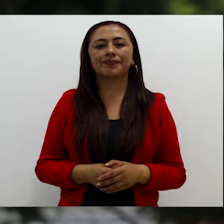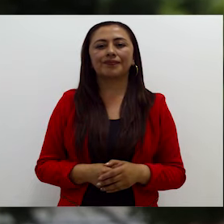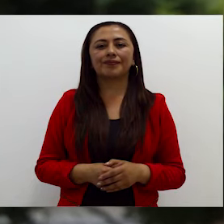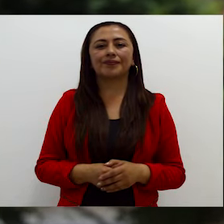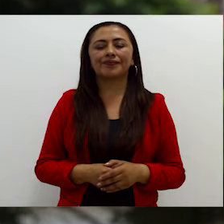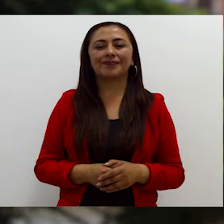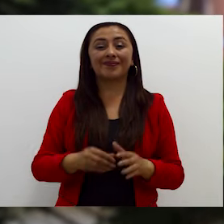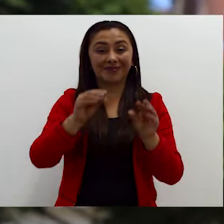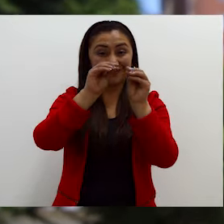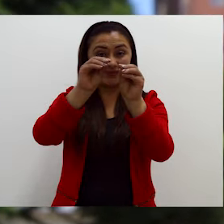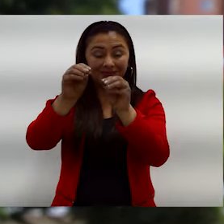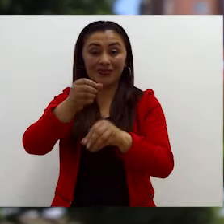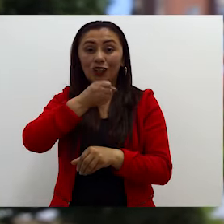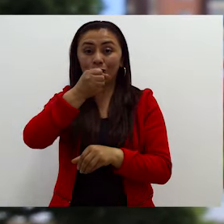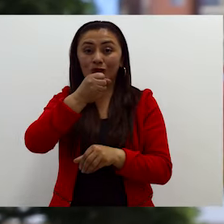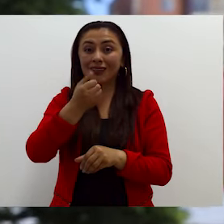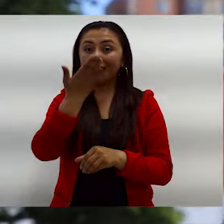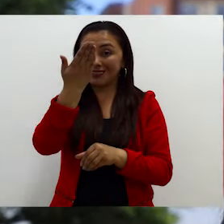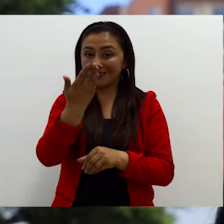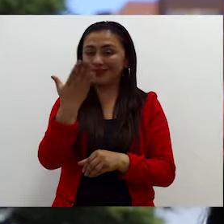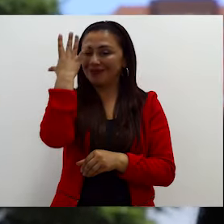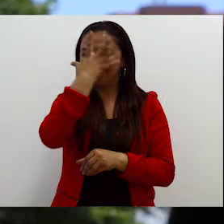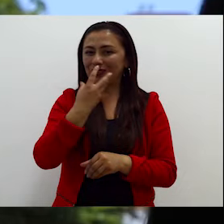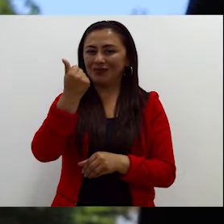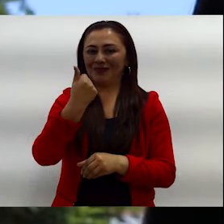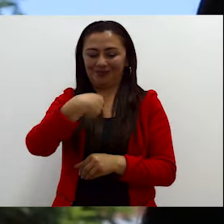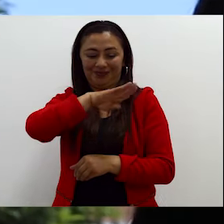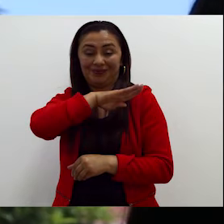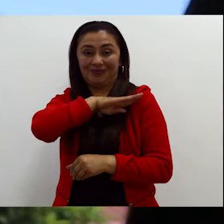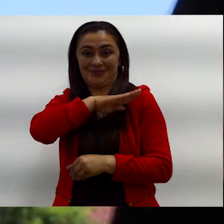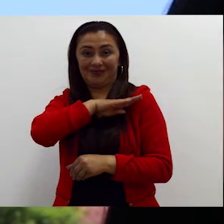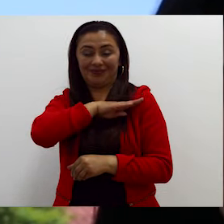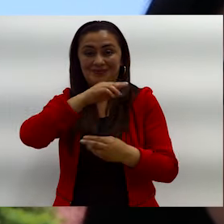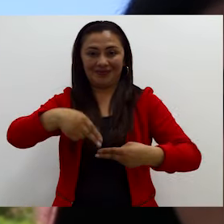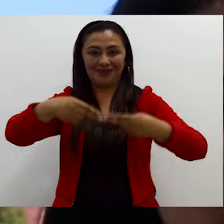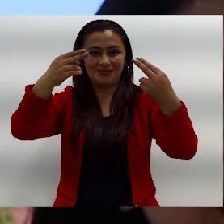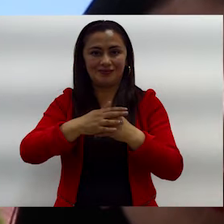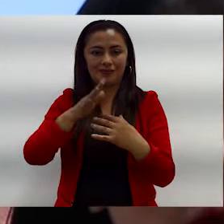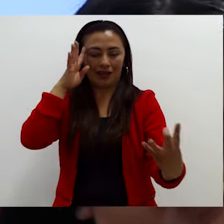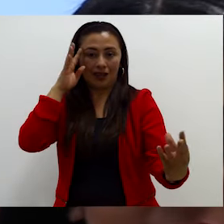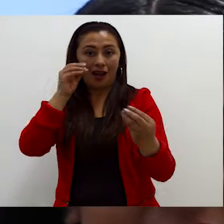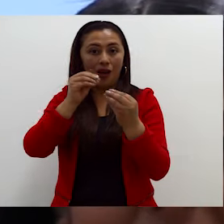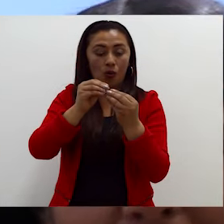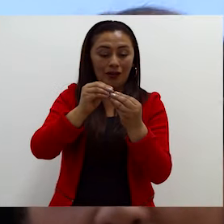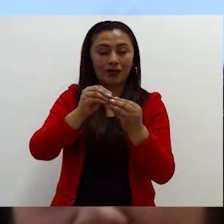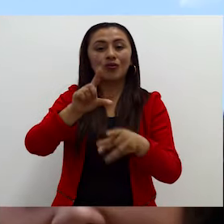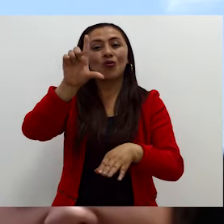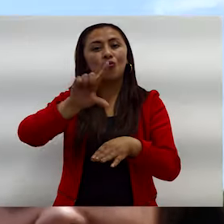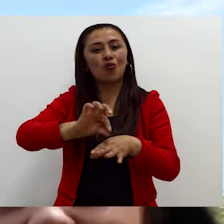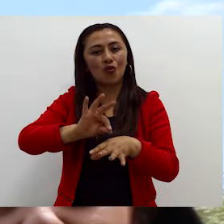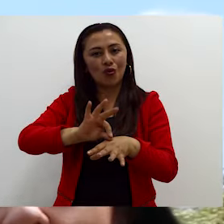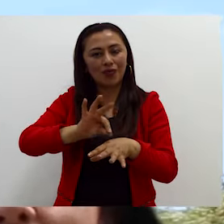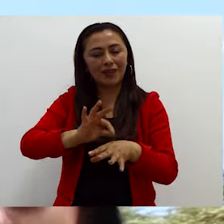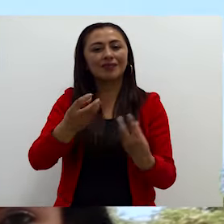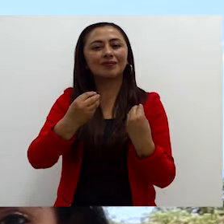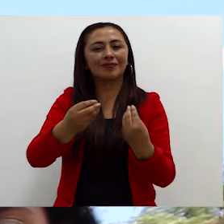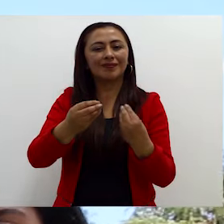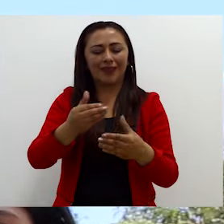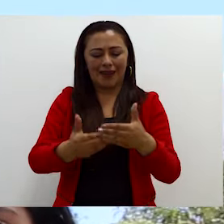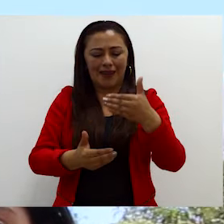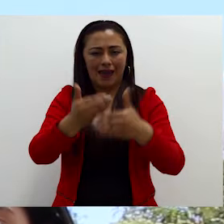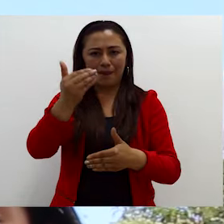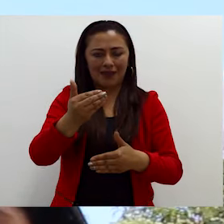Y estas son buenas noticias para nuestra ciudad, pues el alcalde de Tunja, Pablo Cepeda, firmó un convenio junto a Findeter para la realización de la